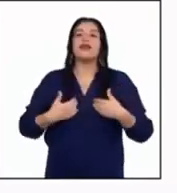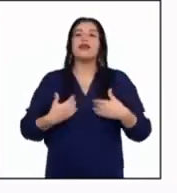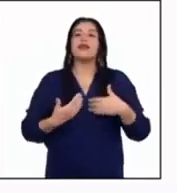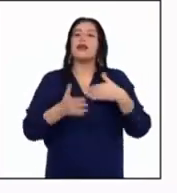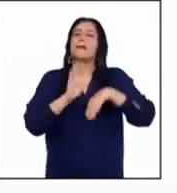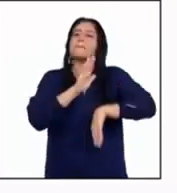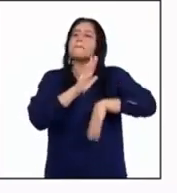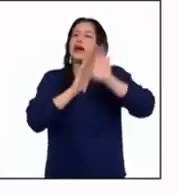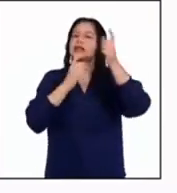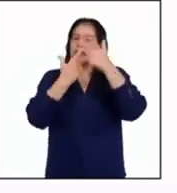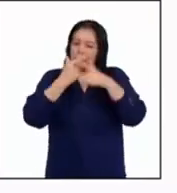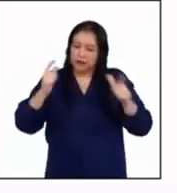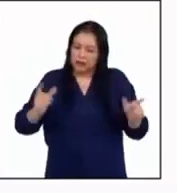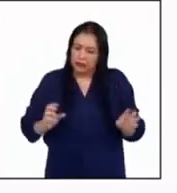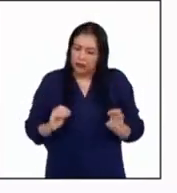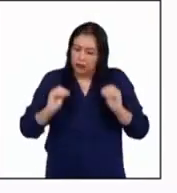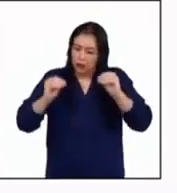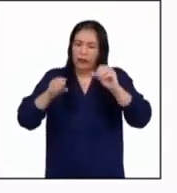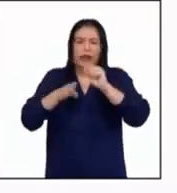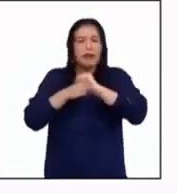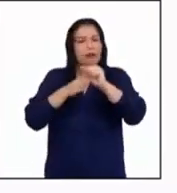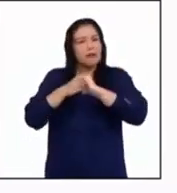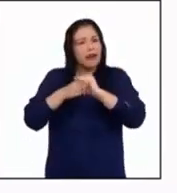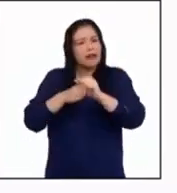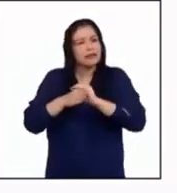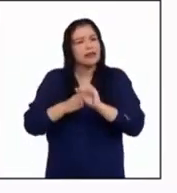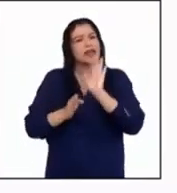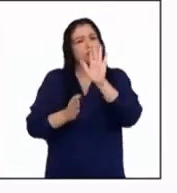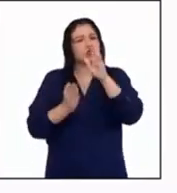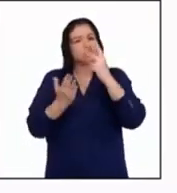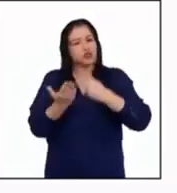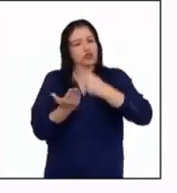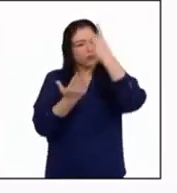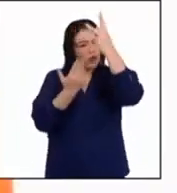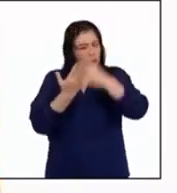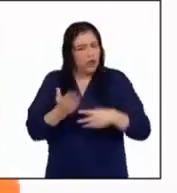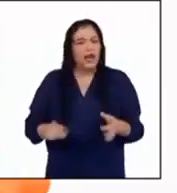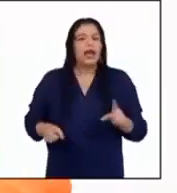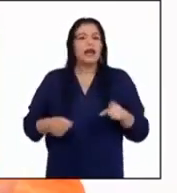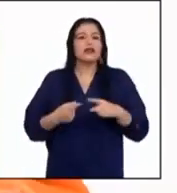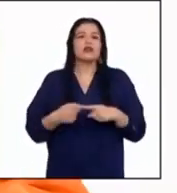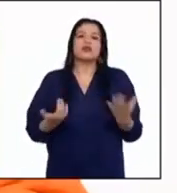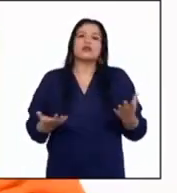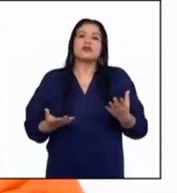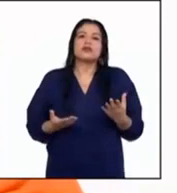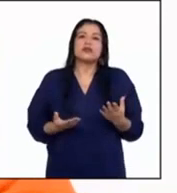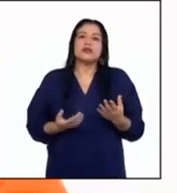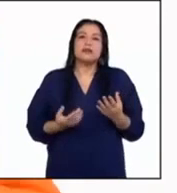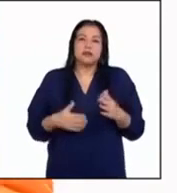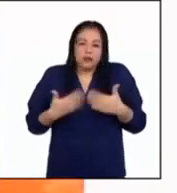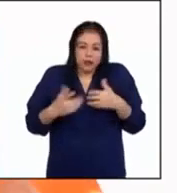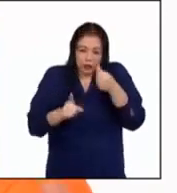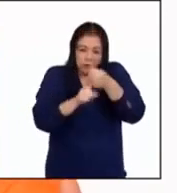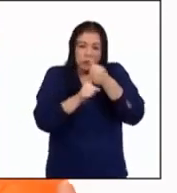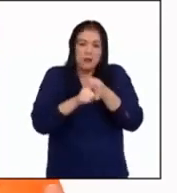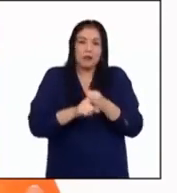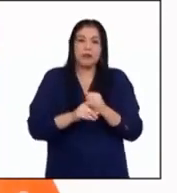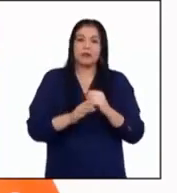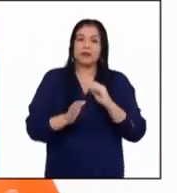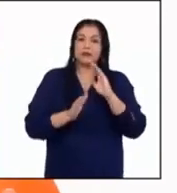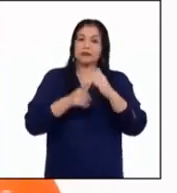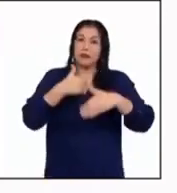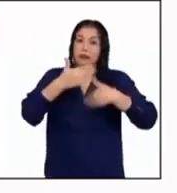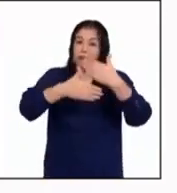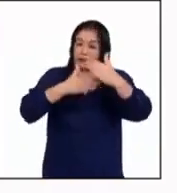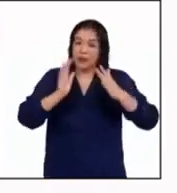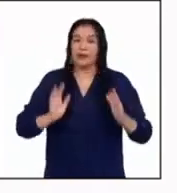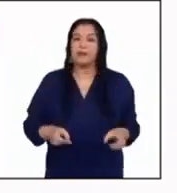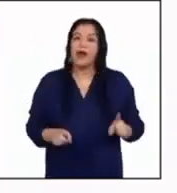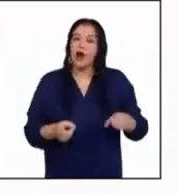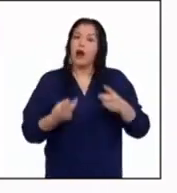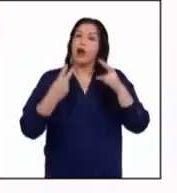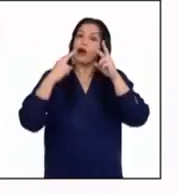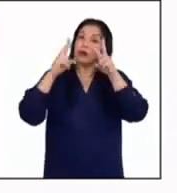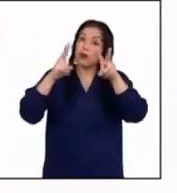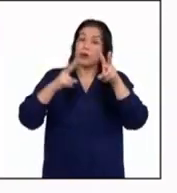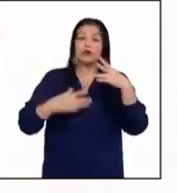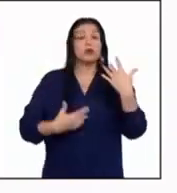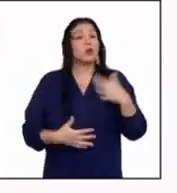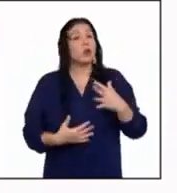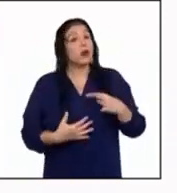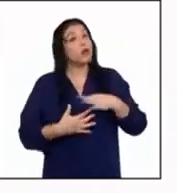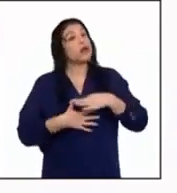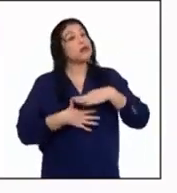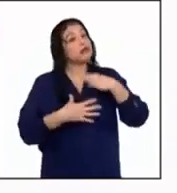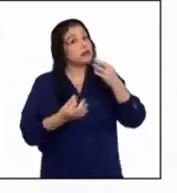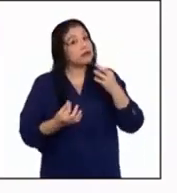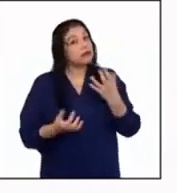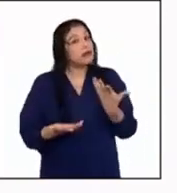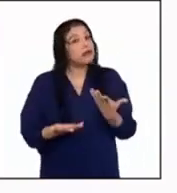de implementar sus propias ideas y desarrollarlas. Bueno, ¿qué les parece lo que hemos visto hasta ahora? Interesante la idea